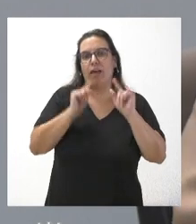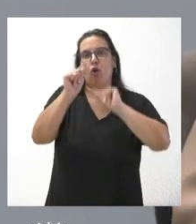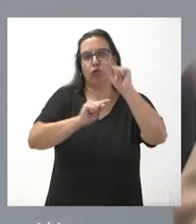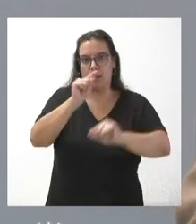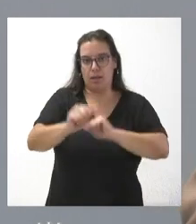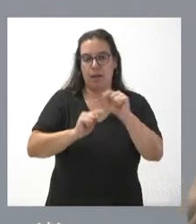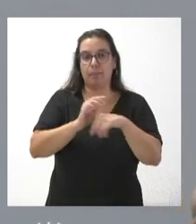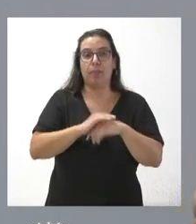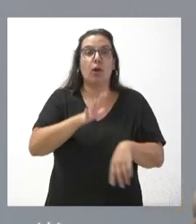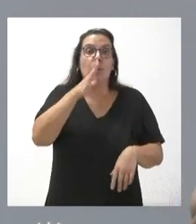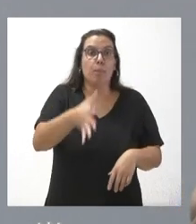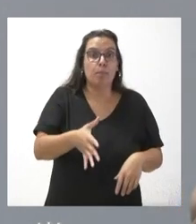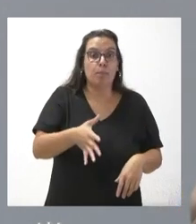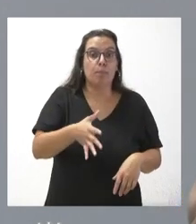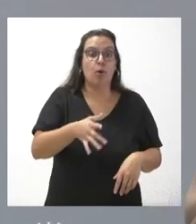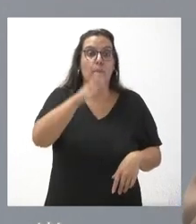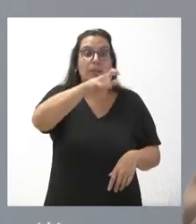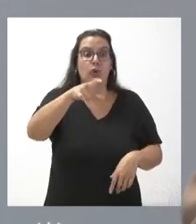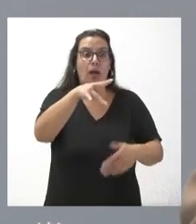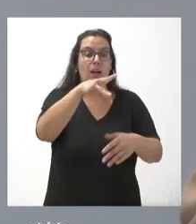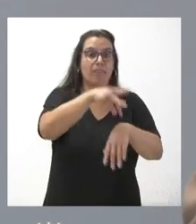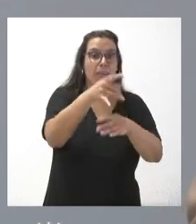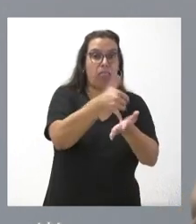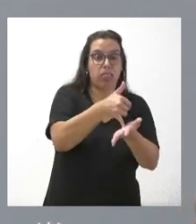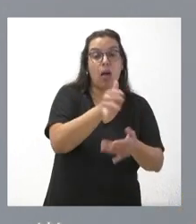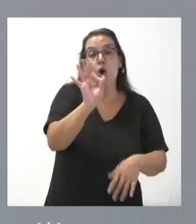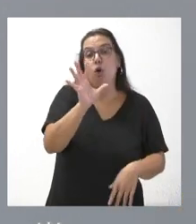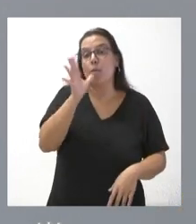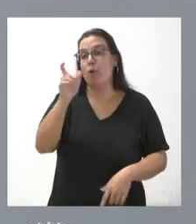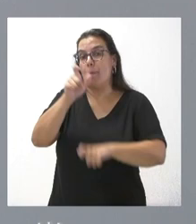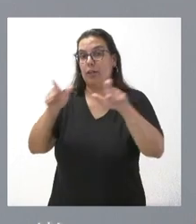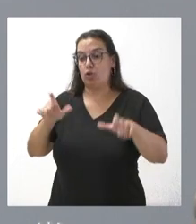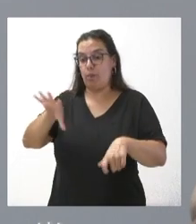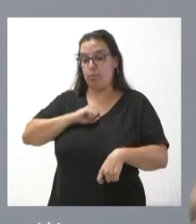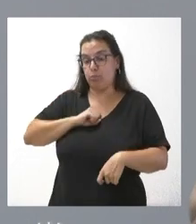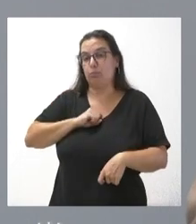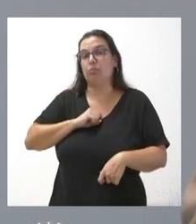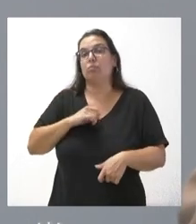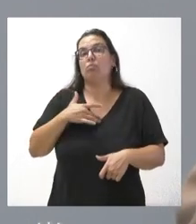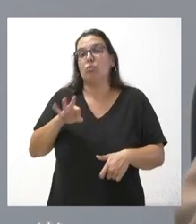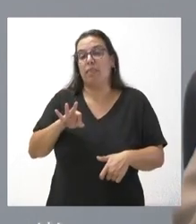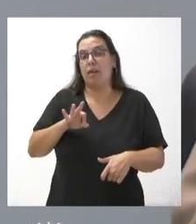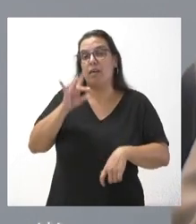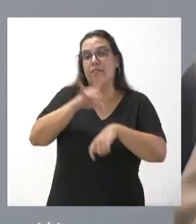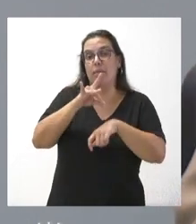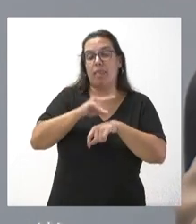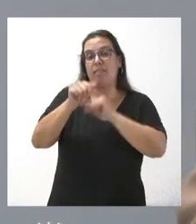bien por el carácter de vulnerabilidad de los pacientes, bien por el carácter de las personas que pudieran tener alguna enfermedad infectocontagiosa de carácter